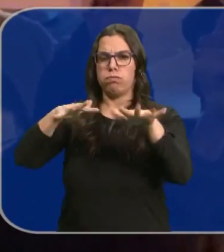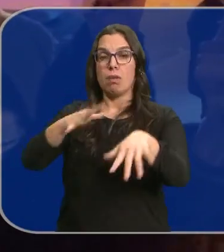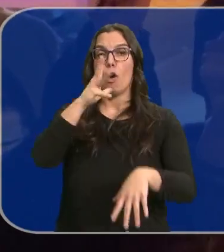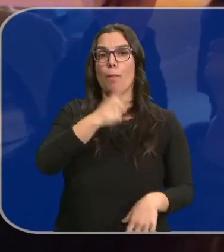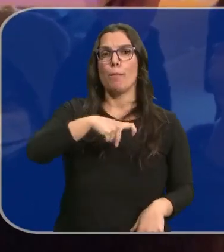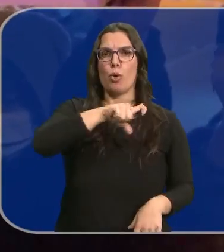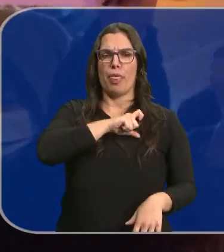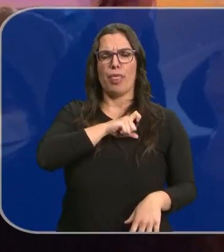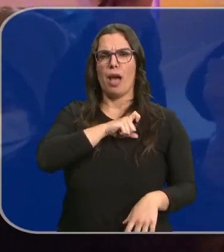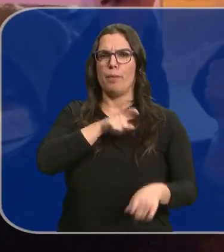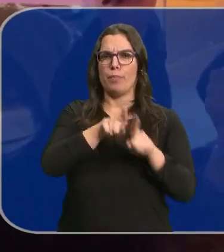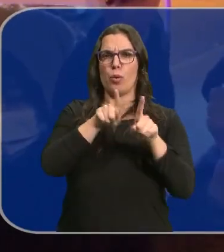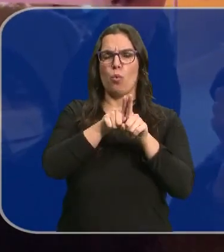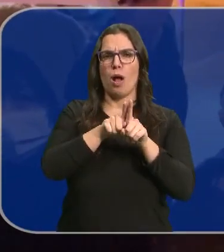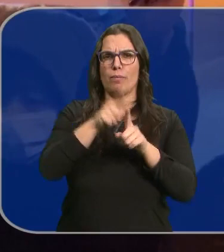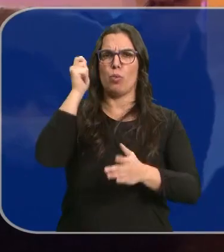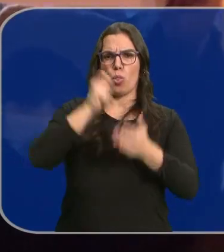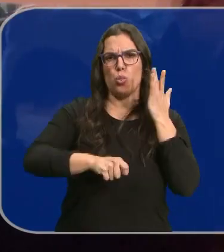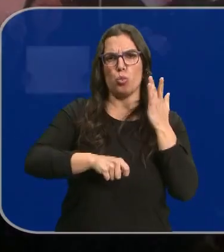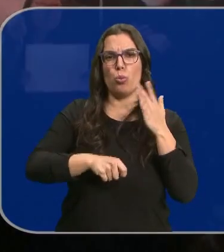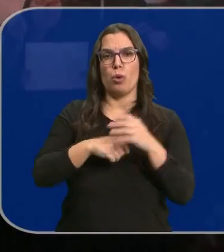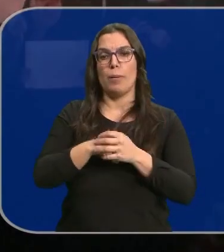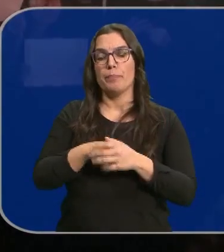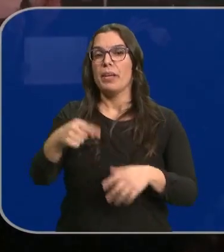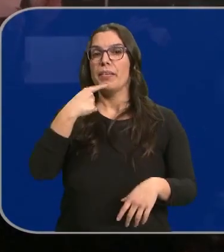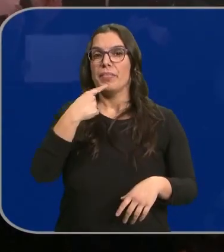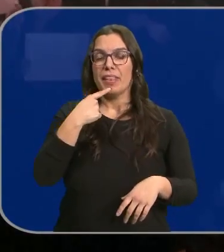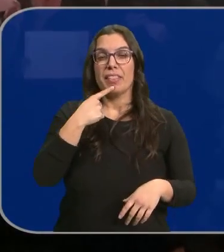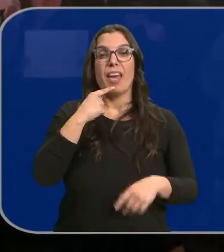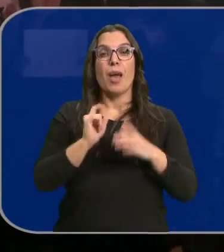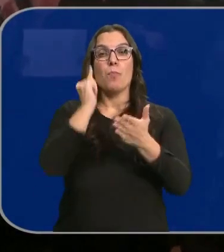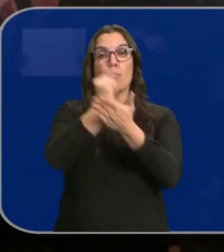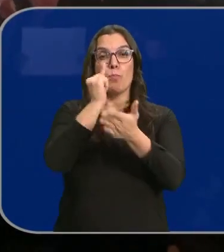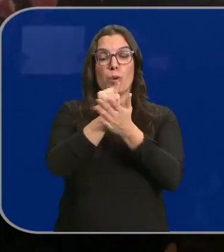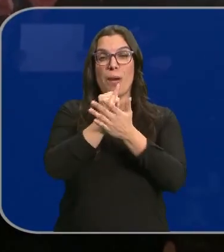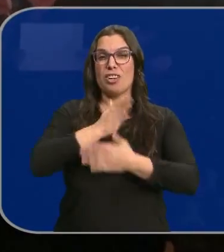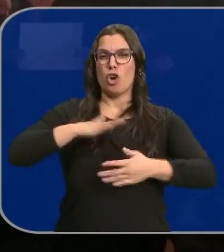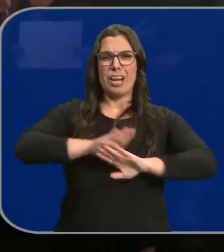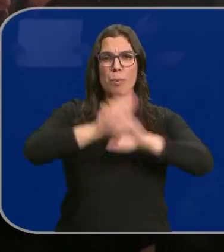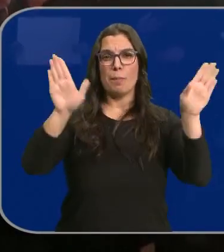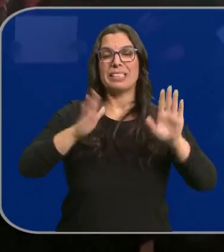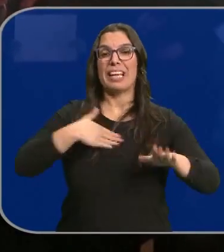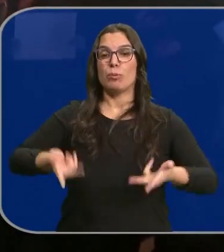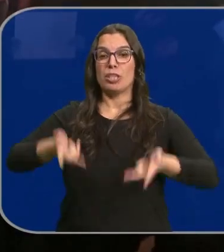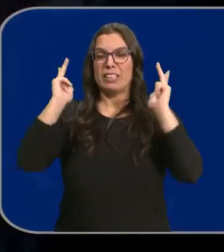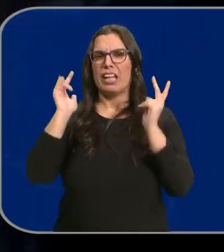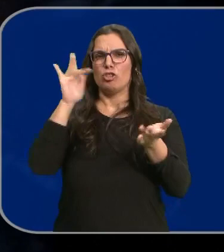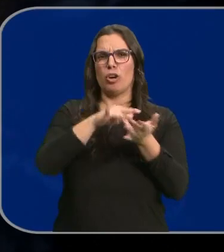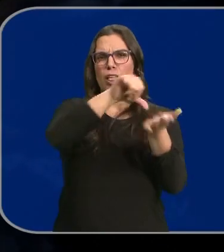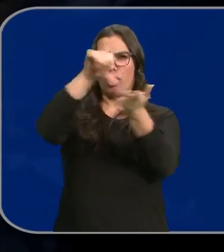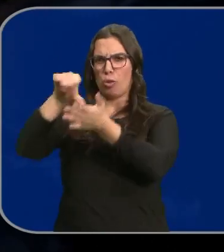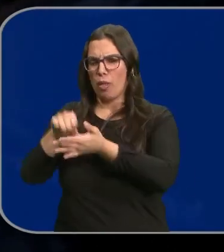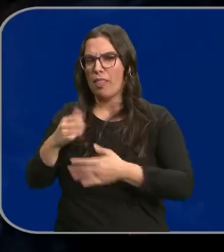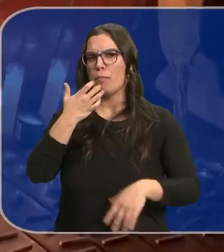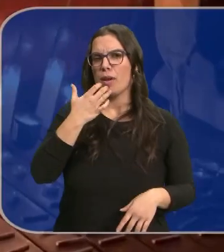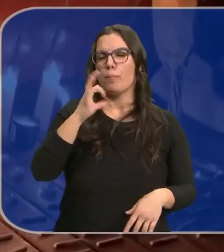está respondiendo con detenciones. Las protestas al grito de no queremos más PCR, queremos libertad, se han extendido a Shanghái, Wuhan